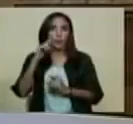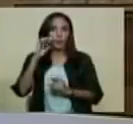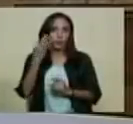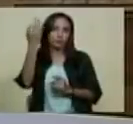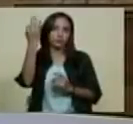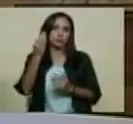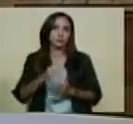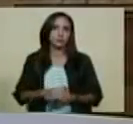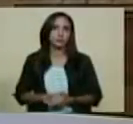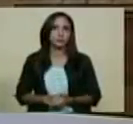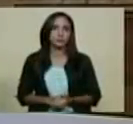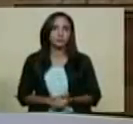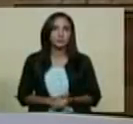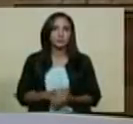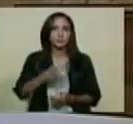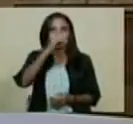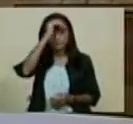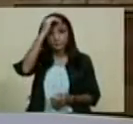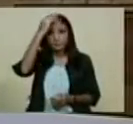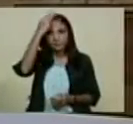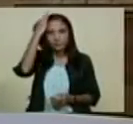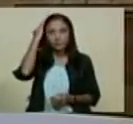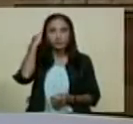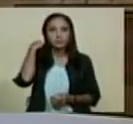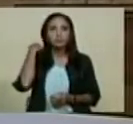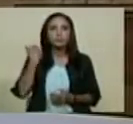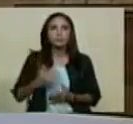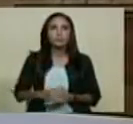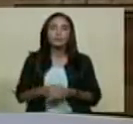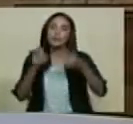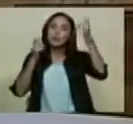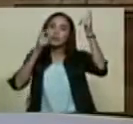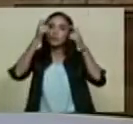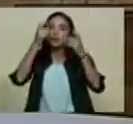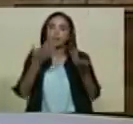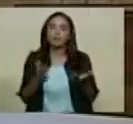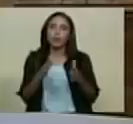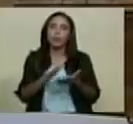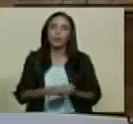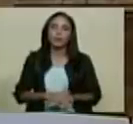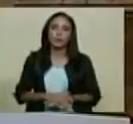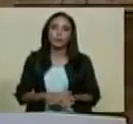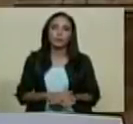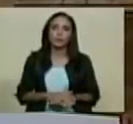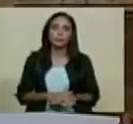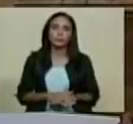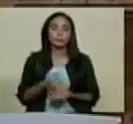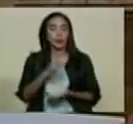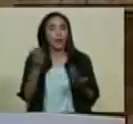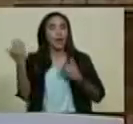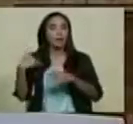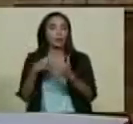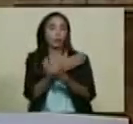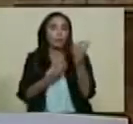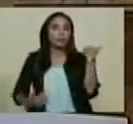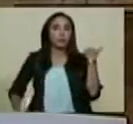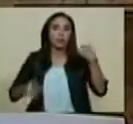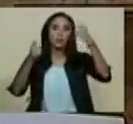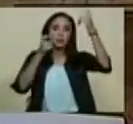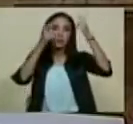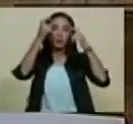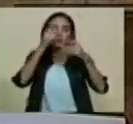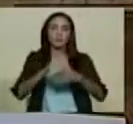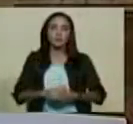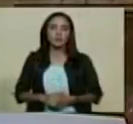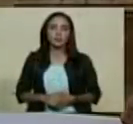44 universidades. Al comandante Chávez le correspondió, estando al mando de la revolución,